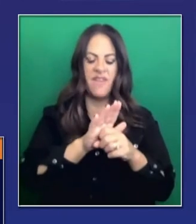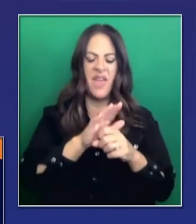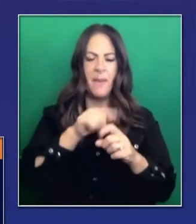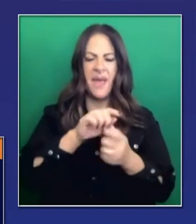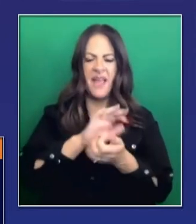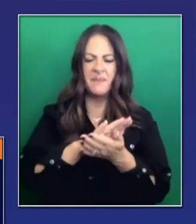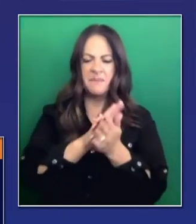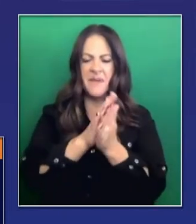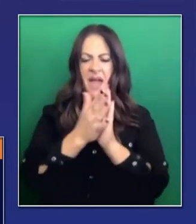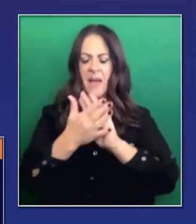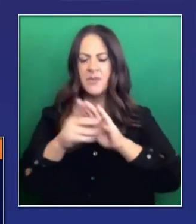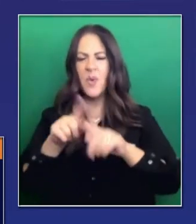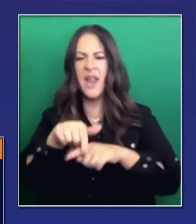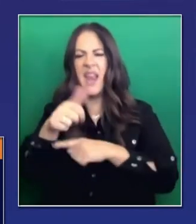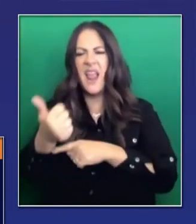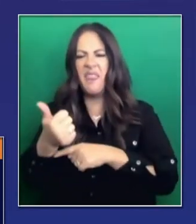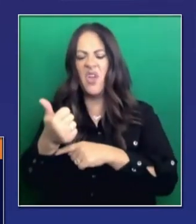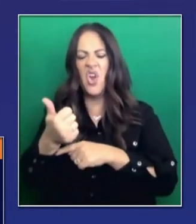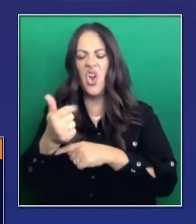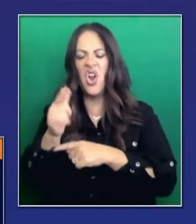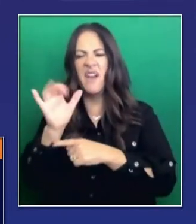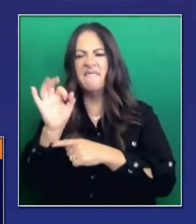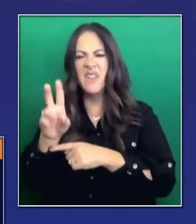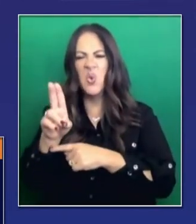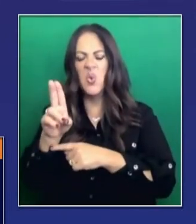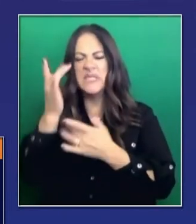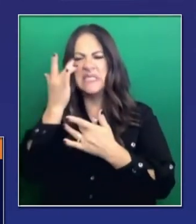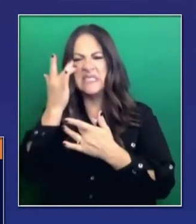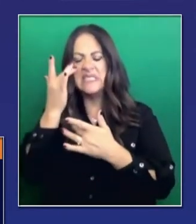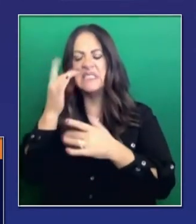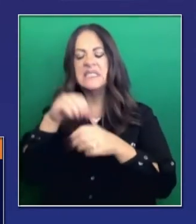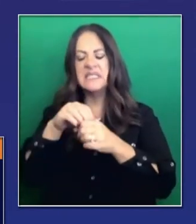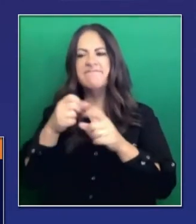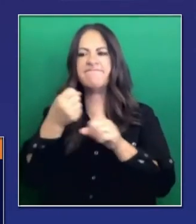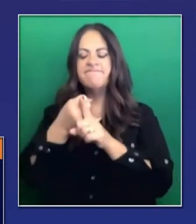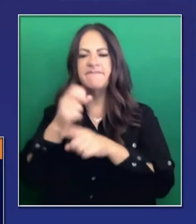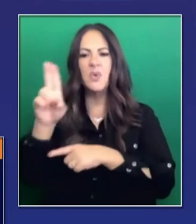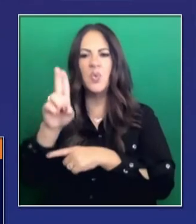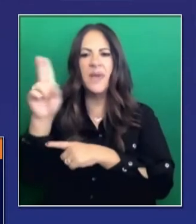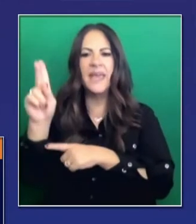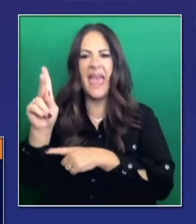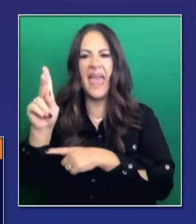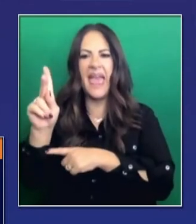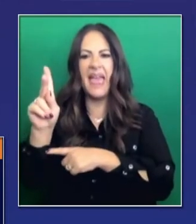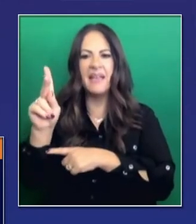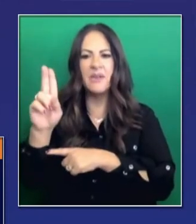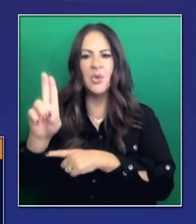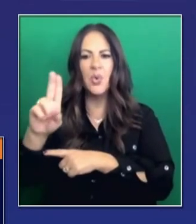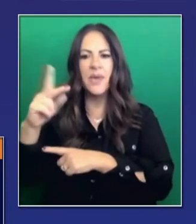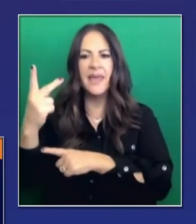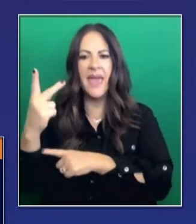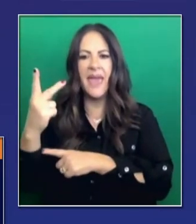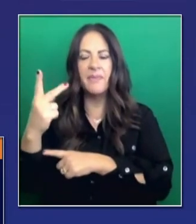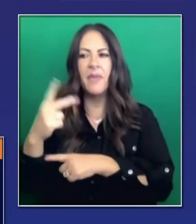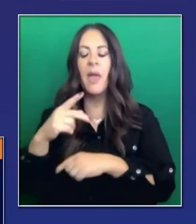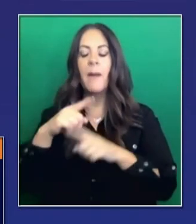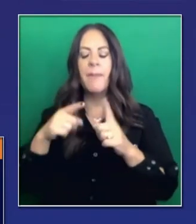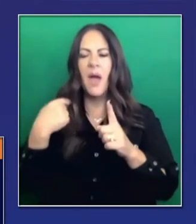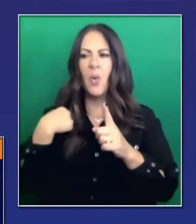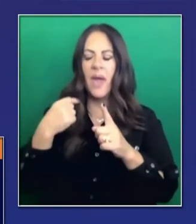COVID-19 y en otros países. Esta nueva cepa, según los reportes, parece haber llegado a Estados Unidos en el estado de